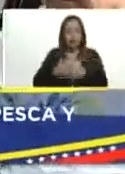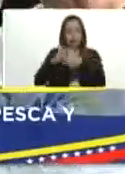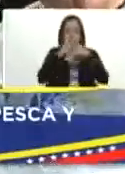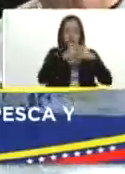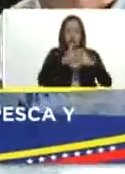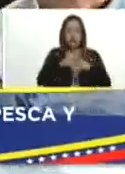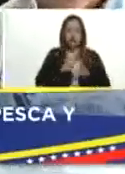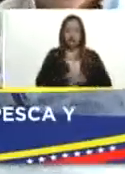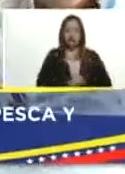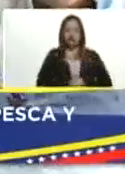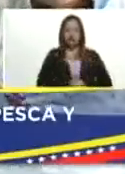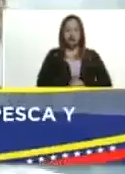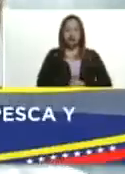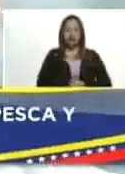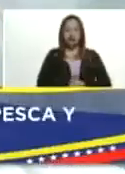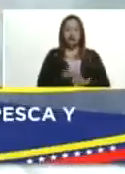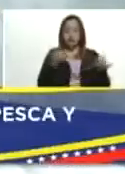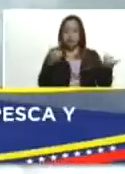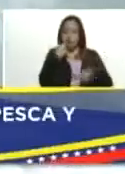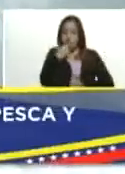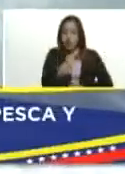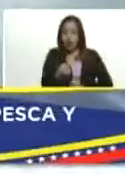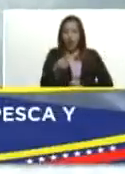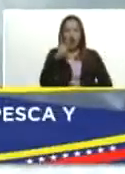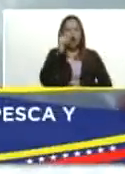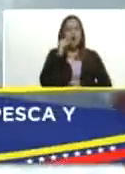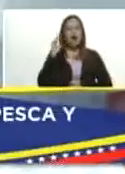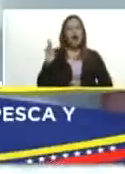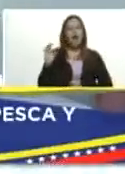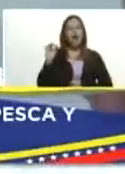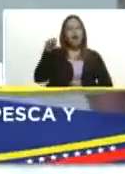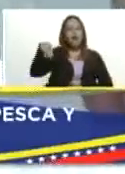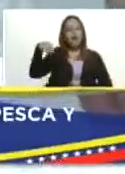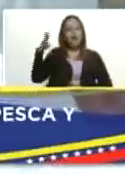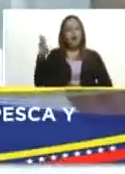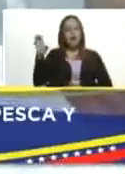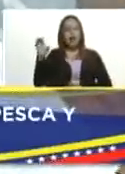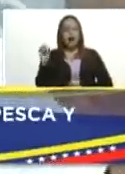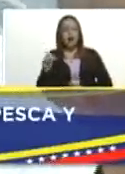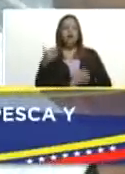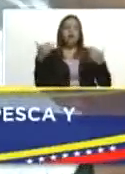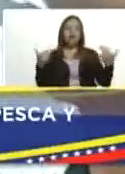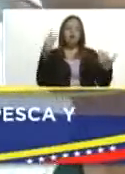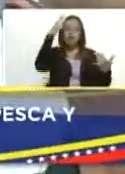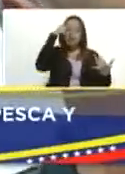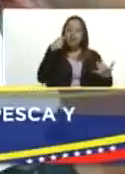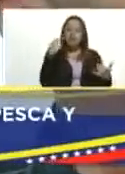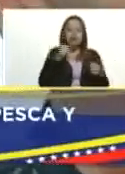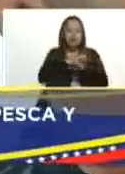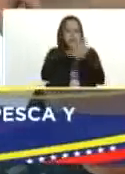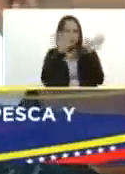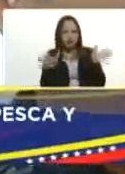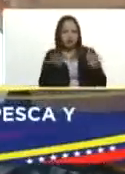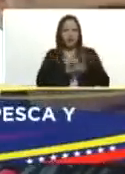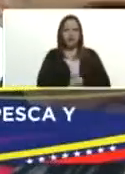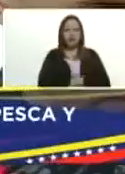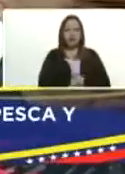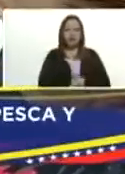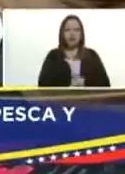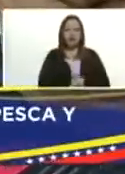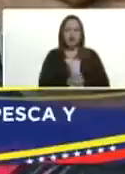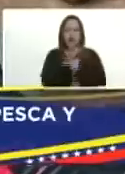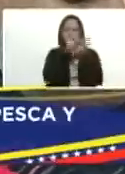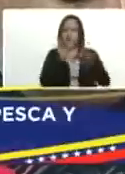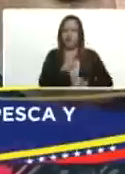norteamericano. Ya lo había dicho Mike Pompeo. Ahora Trump lo dice más crudo. De manera brutal